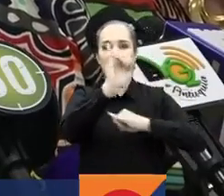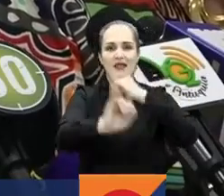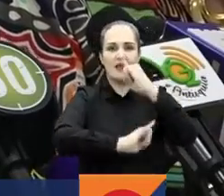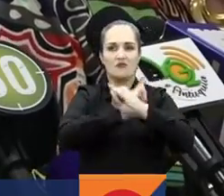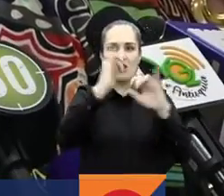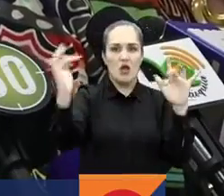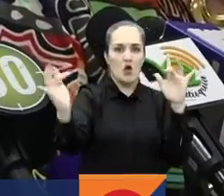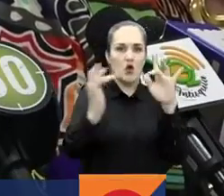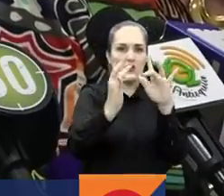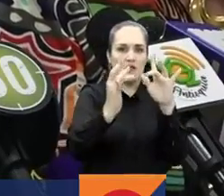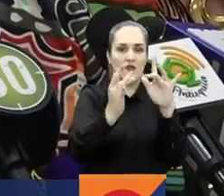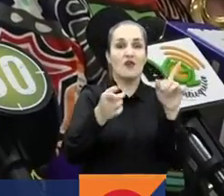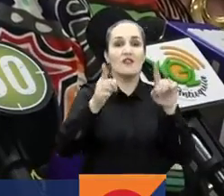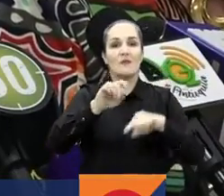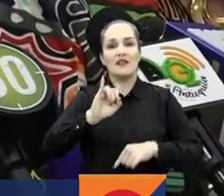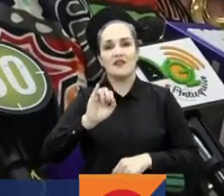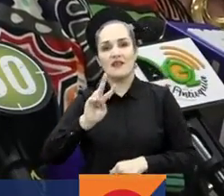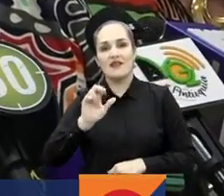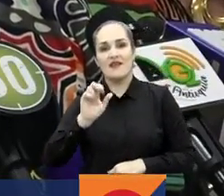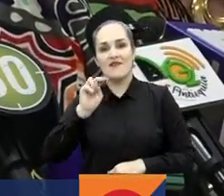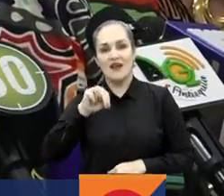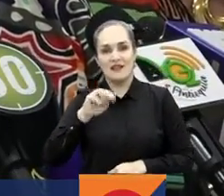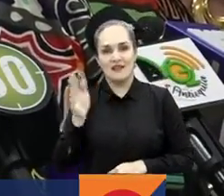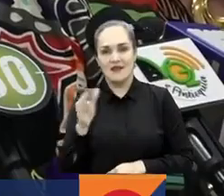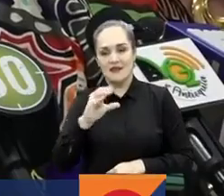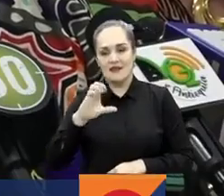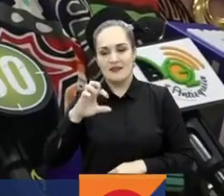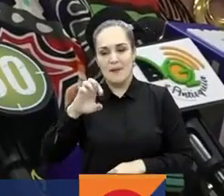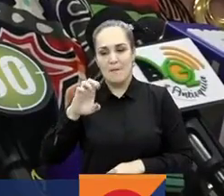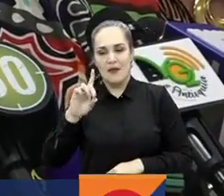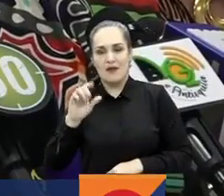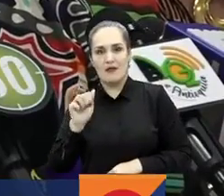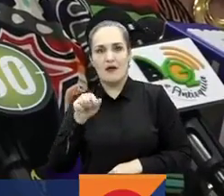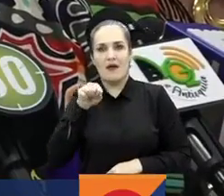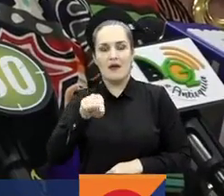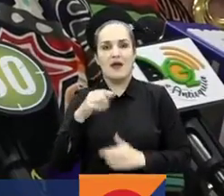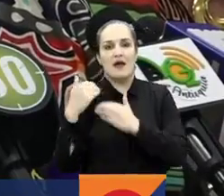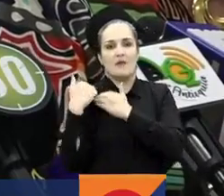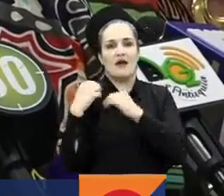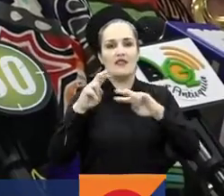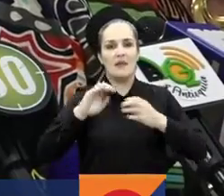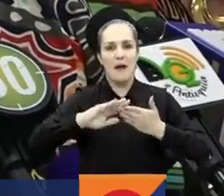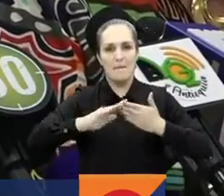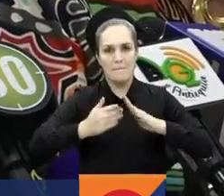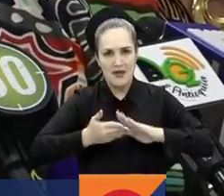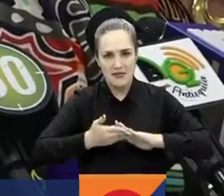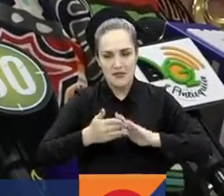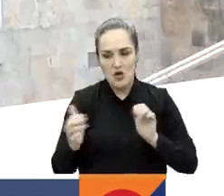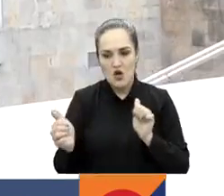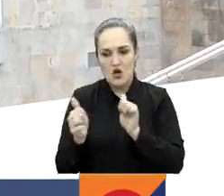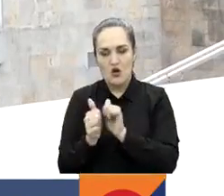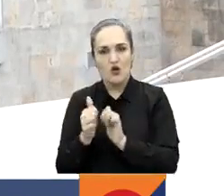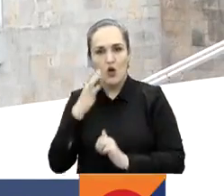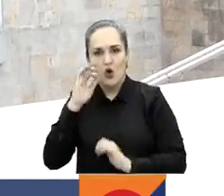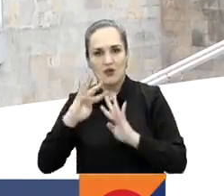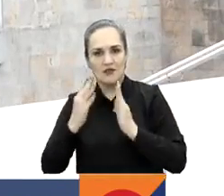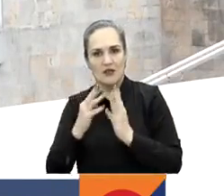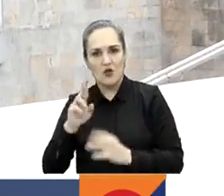Cepeda está jugando y jugará un papel muy importante en los temas de paz junto con el senador Robert Daza.